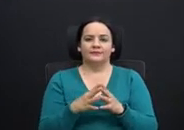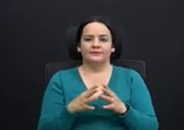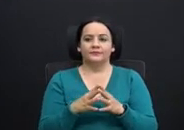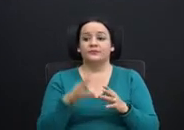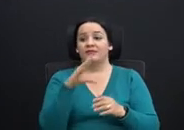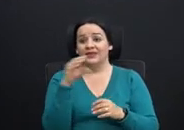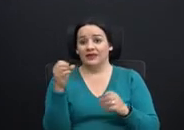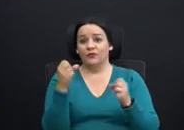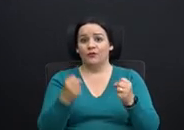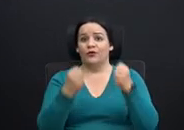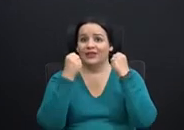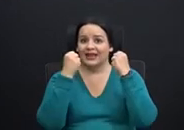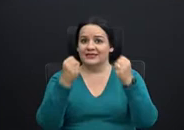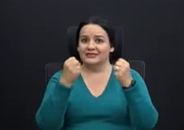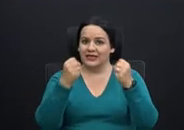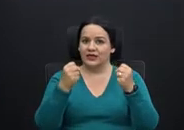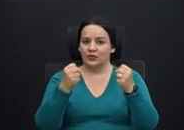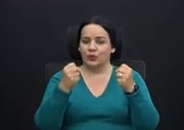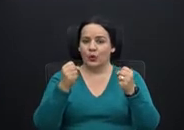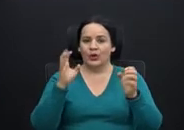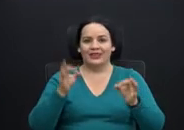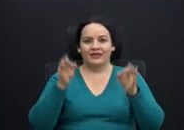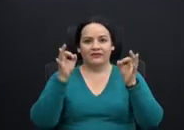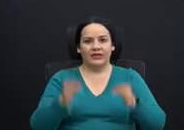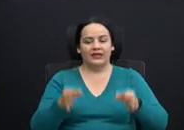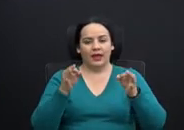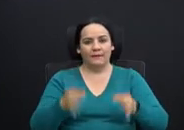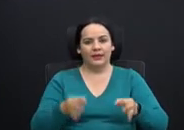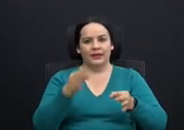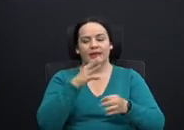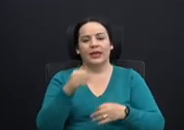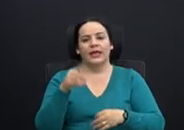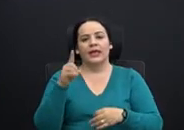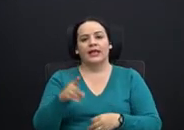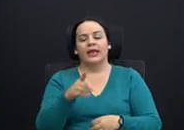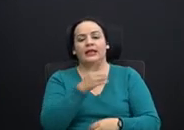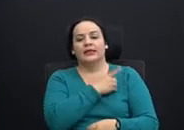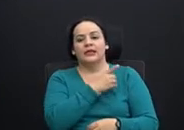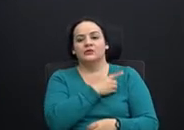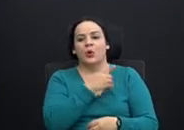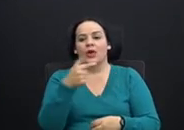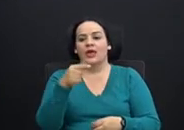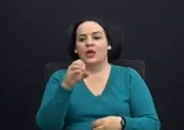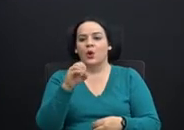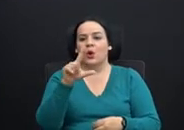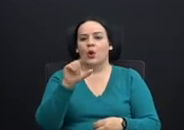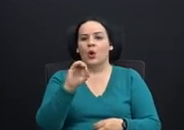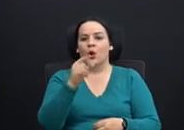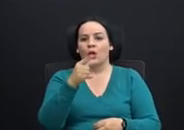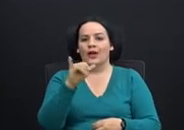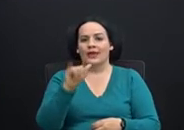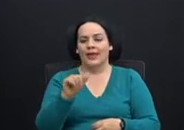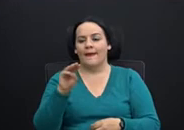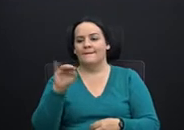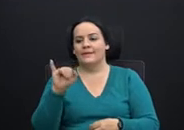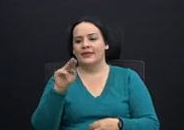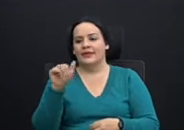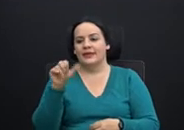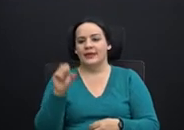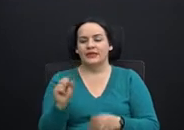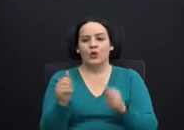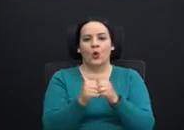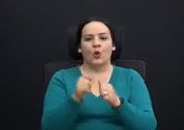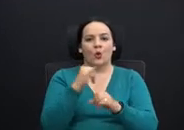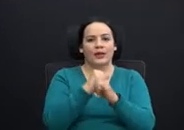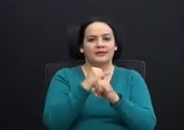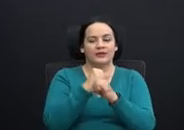y fortaleciendo definitivamente la dirección de Geología y Minas, que con una institucionalidad débil no logramos los objetivos